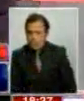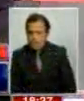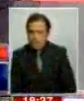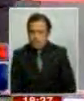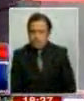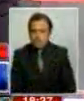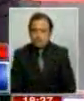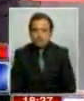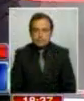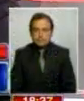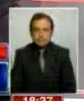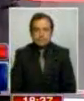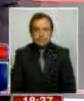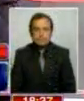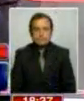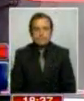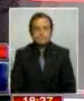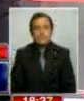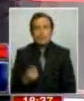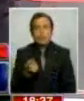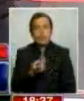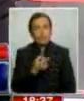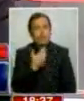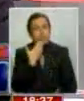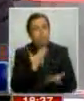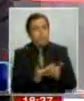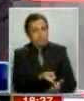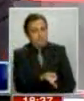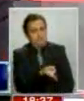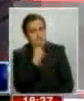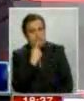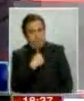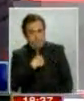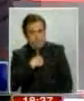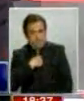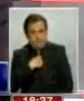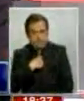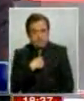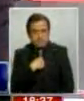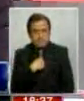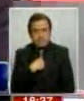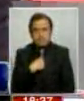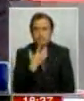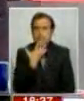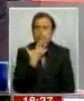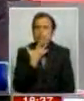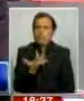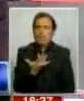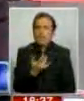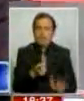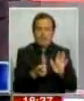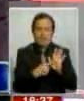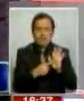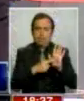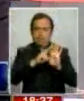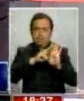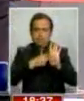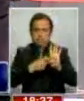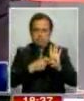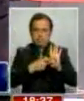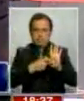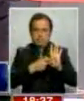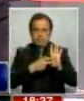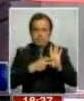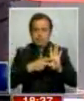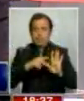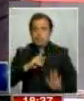Mira, cuando a mí me han preguntado por qué estamos planteando una reforma tributaria, la